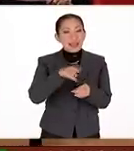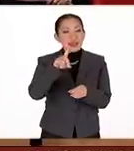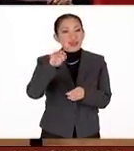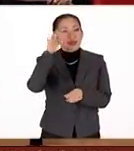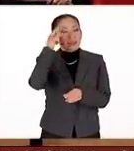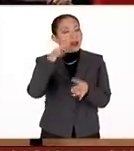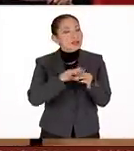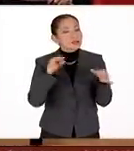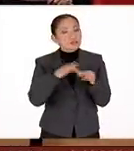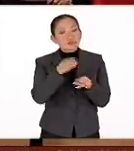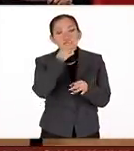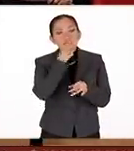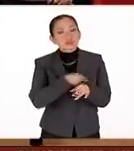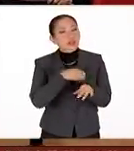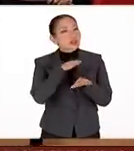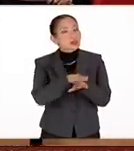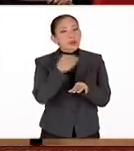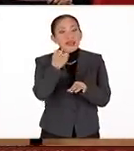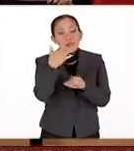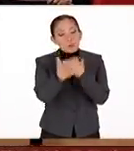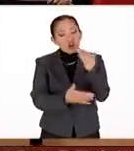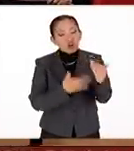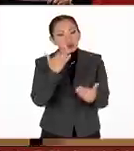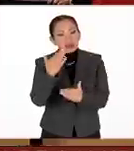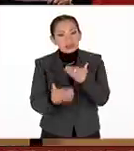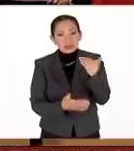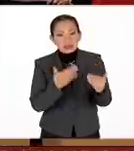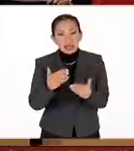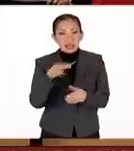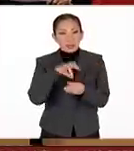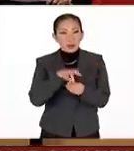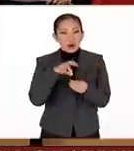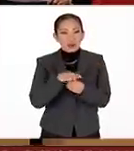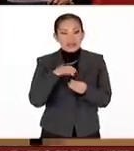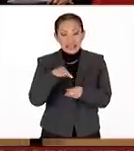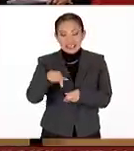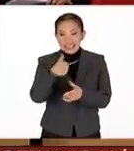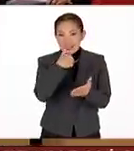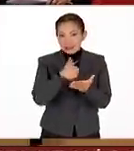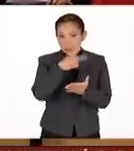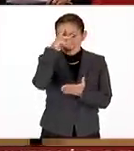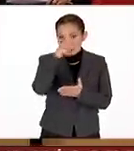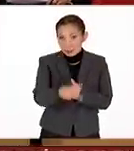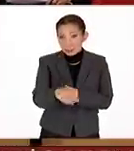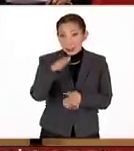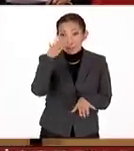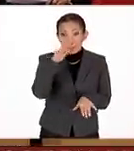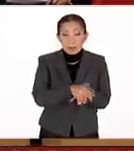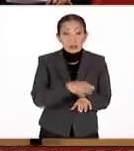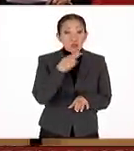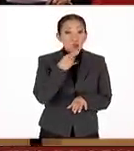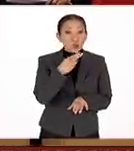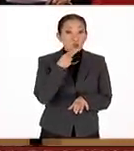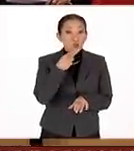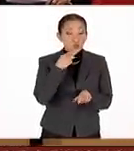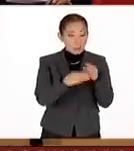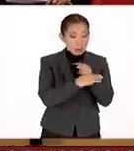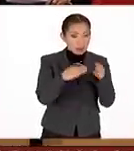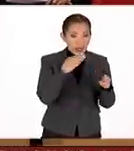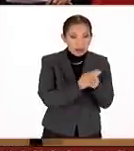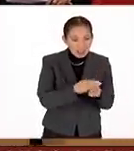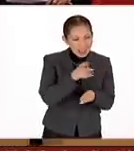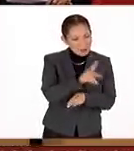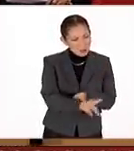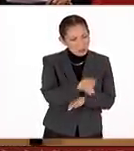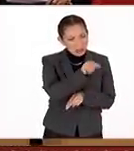para platicarnos precisamente sobre cómo va este proceso electoral en la capital del país sobre todo con el uso de los recursos públicos